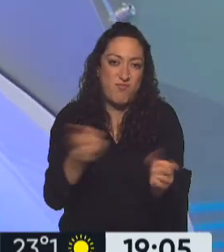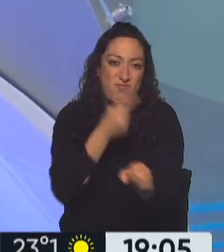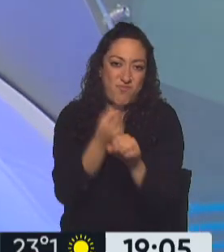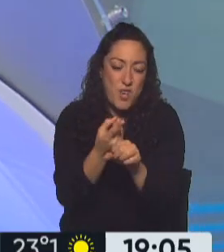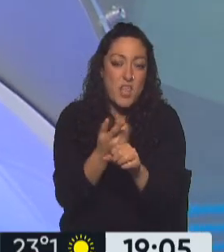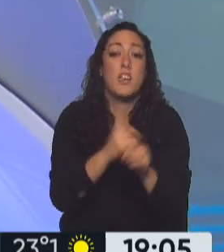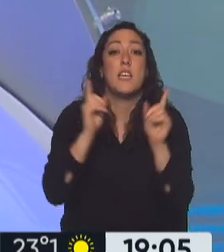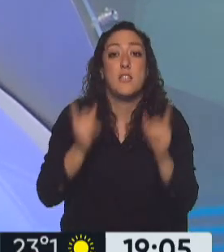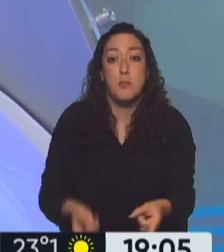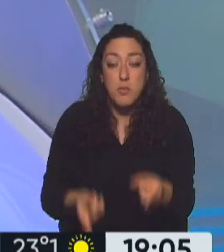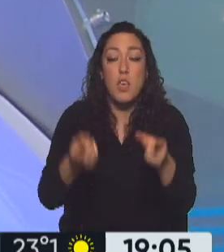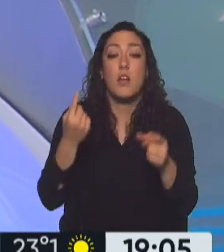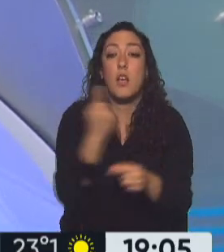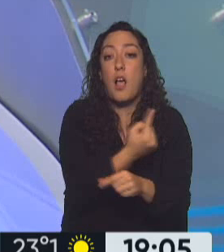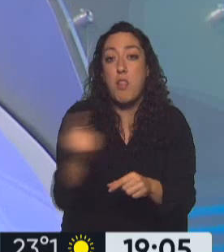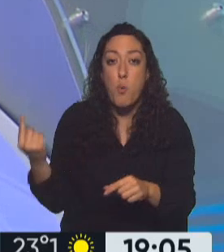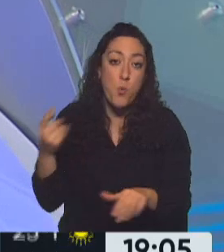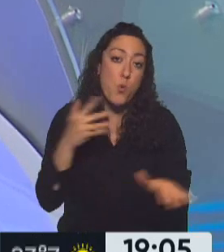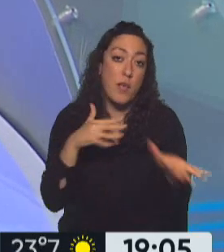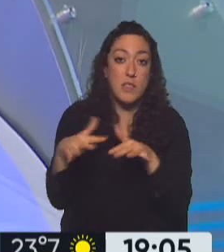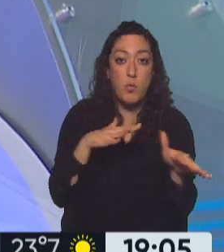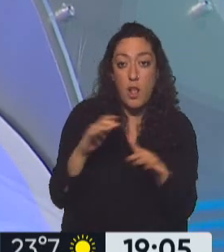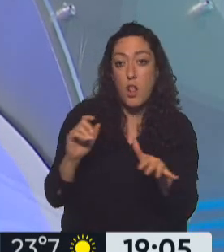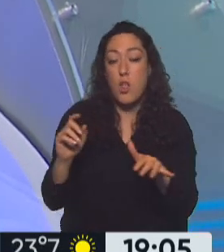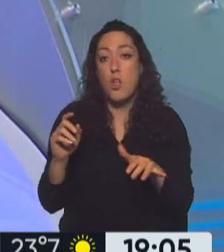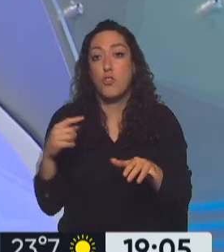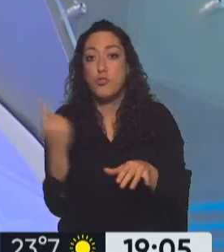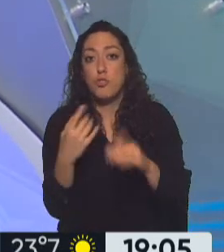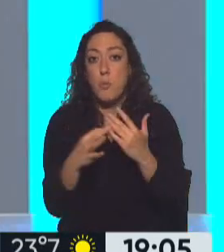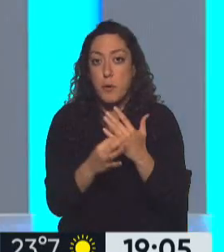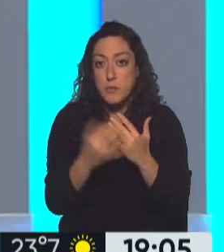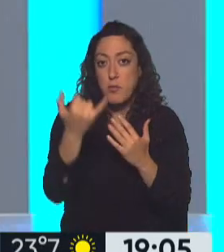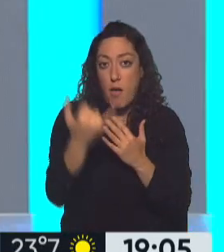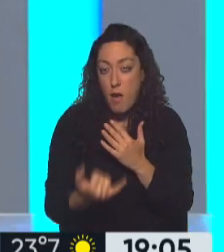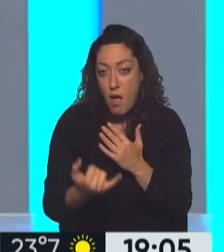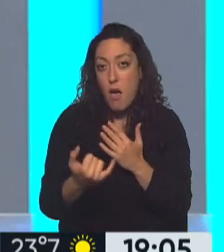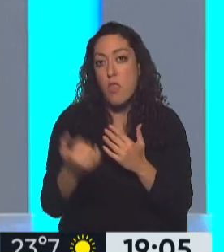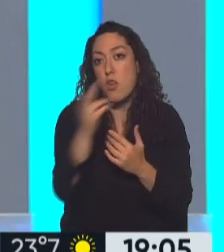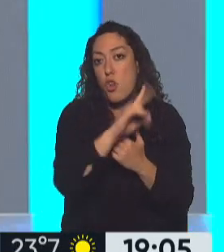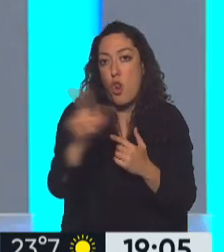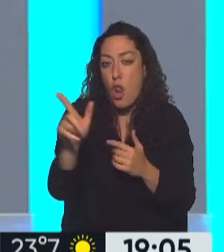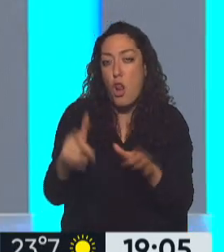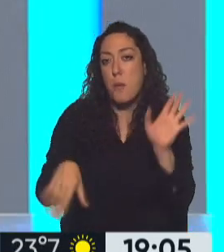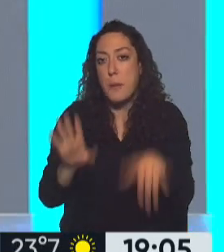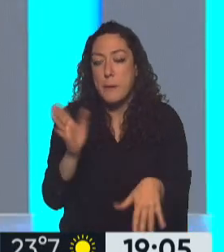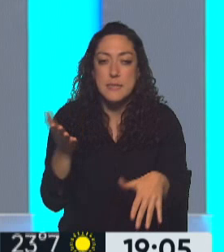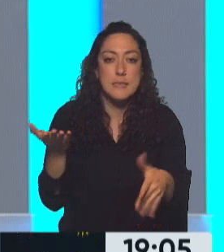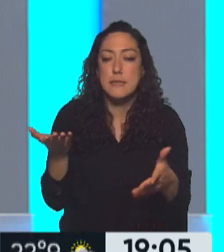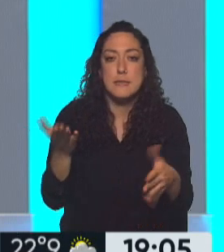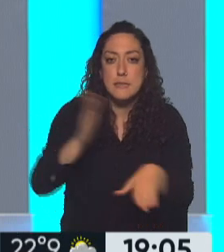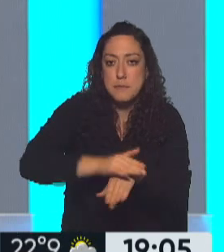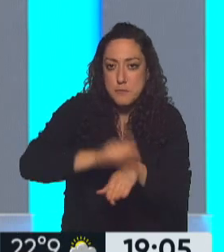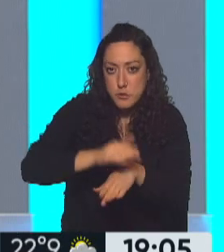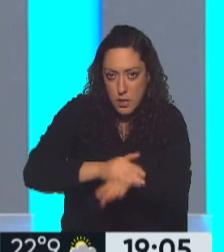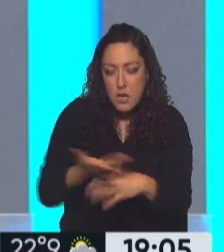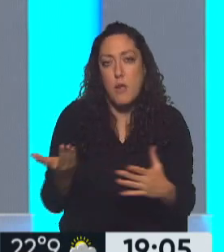así también en cada uno de las actividades en las que nos hemos comprometido digamos a tener un rol más este comprometido hemos